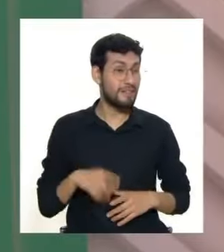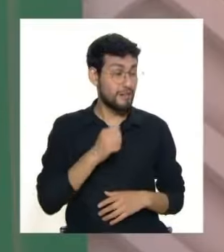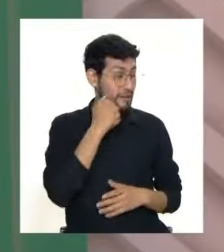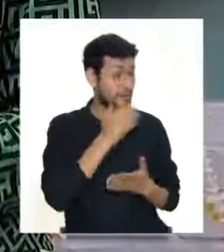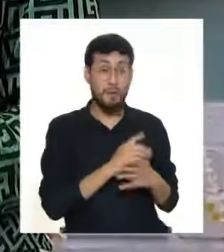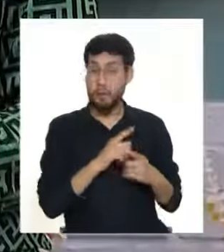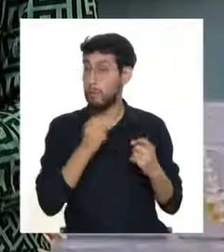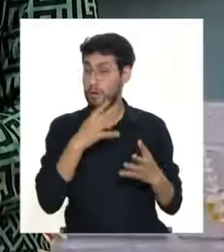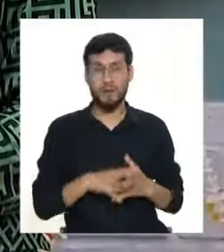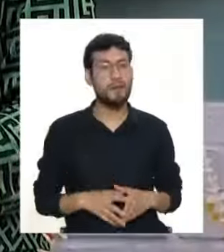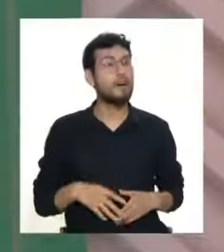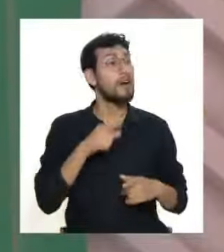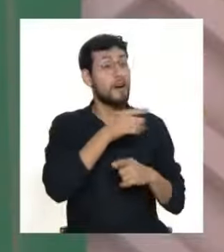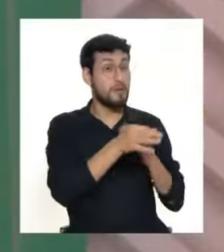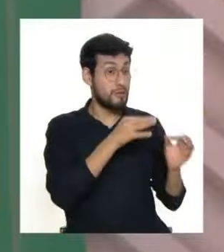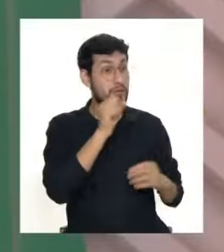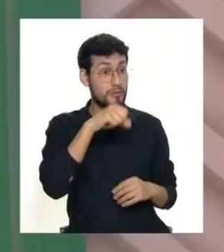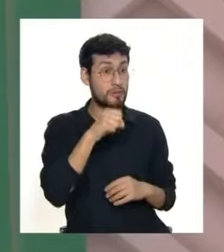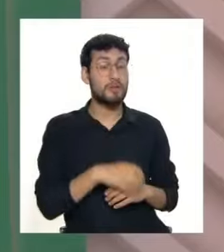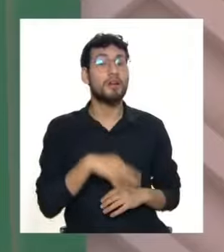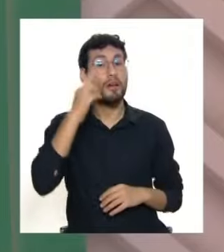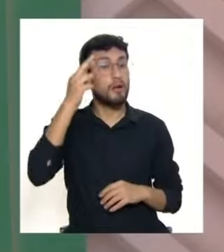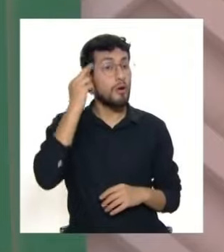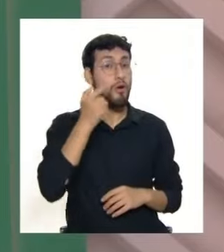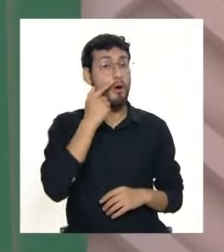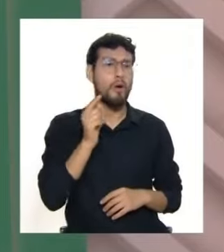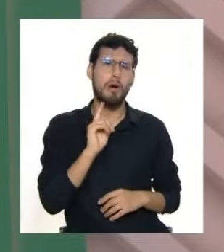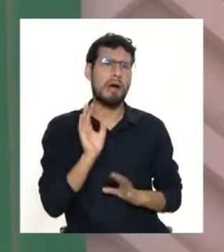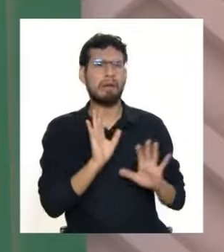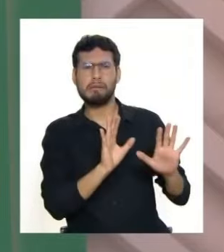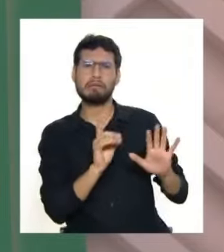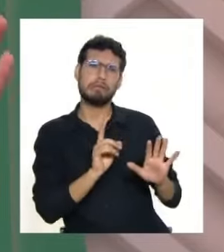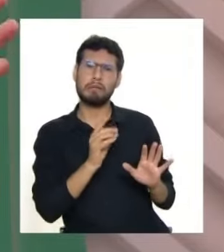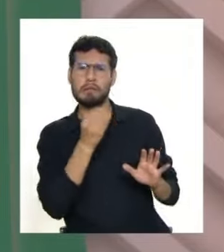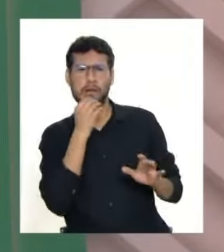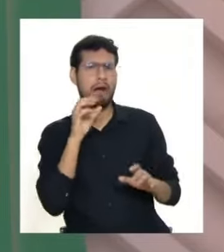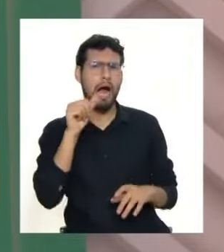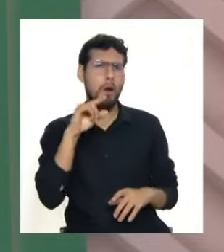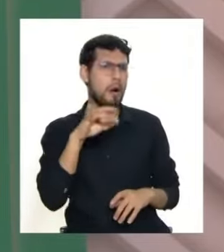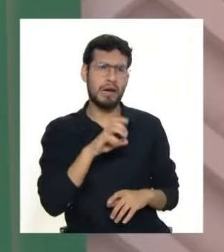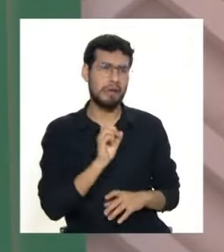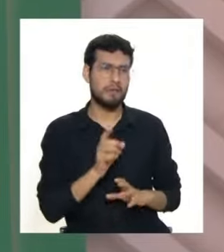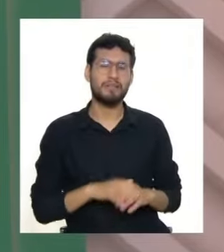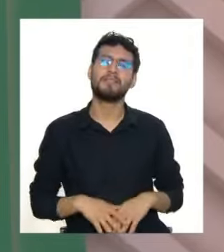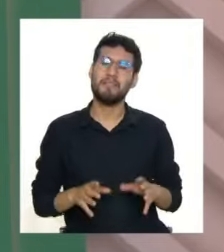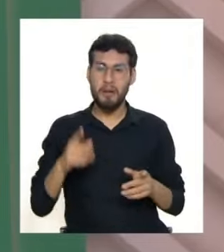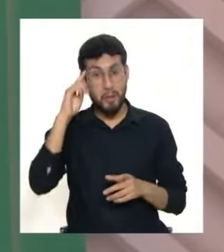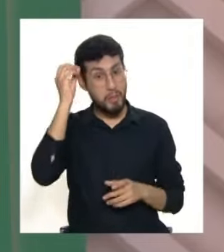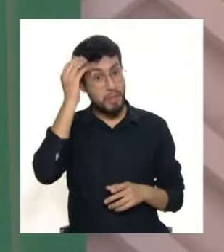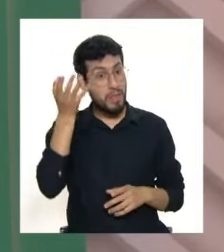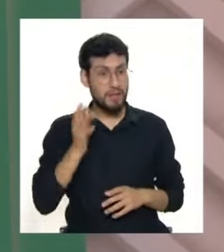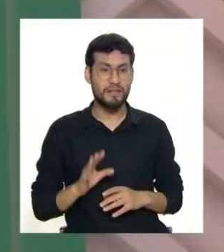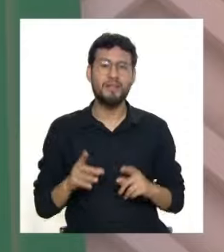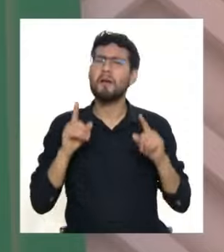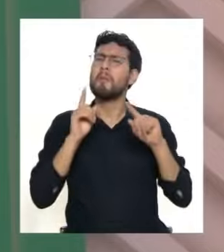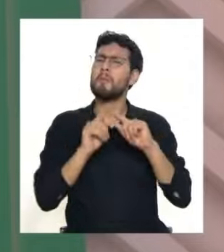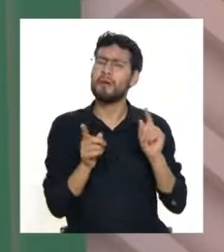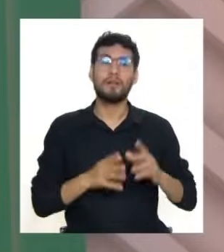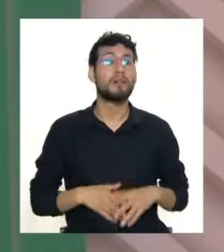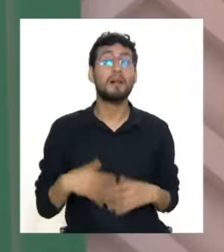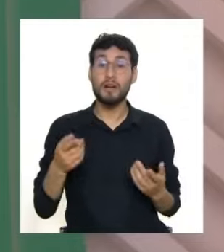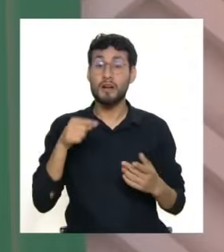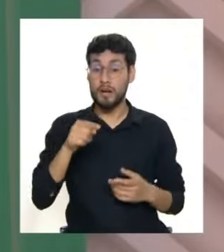está buenísimo. Entiendo lo que mencionas y sí, por eso muchos hombres dicen, no, yo mejor no tomo aguaje. Claro. Hay esa asociación. Ah, okay. Pero se ha visto que